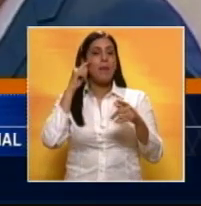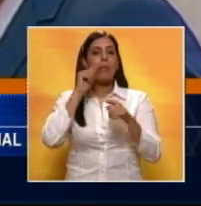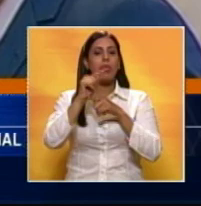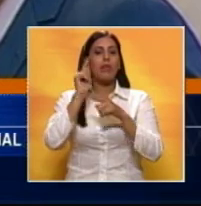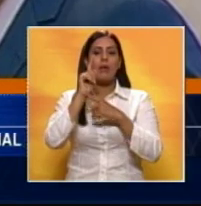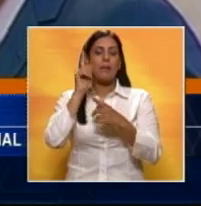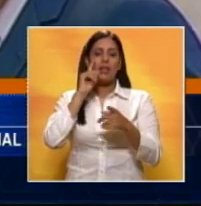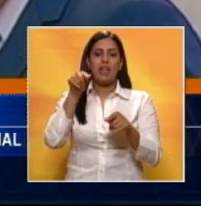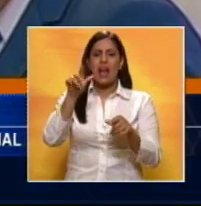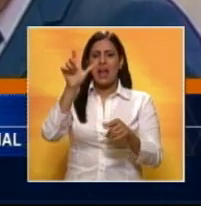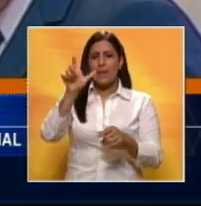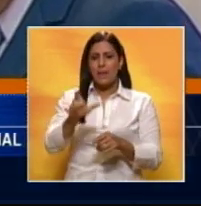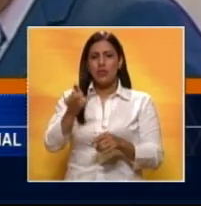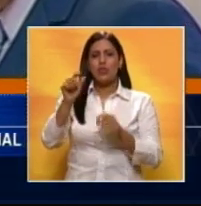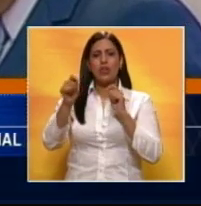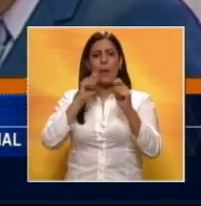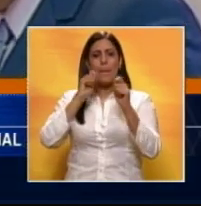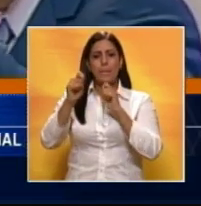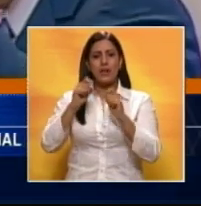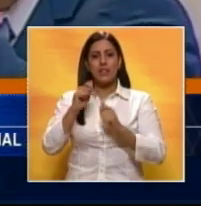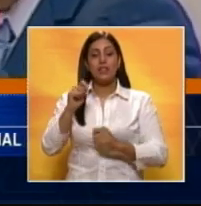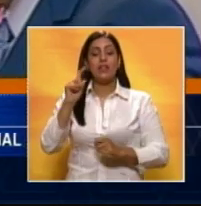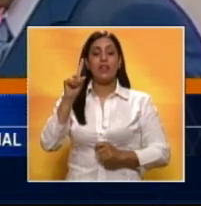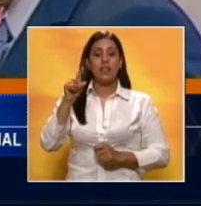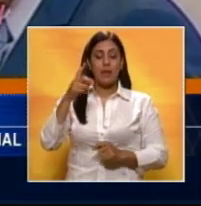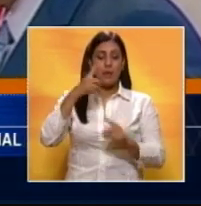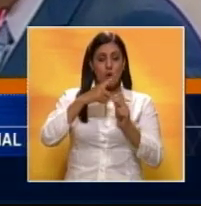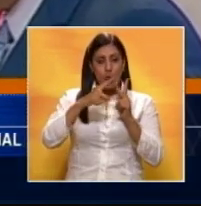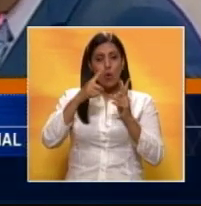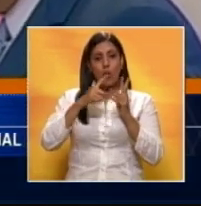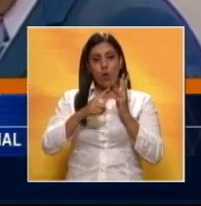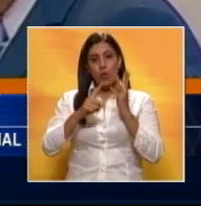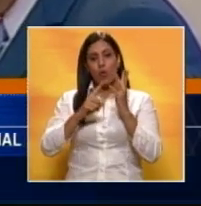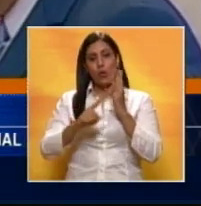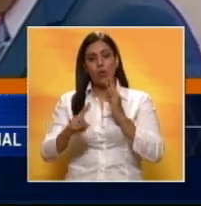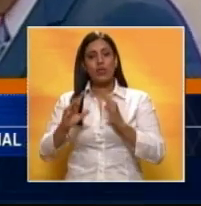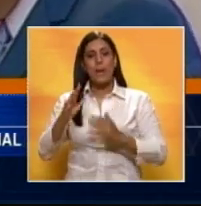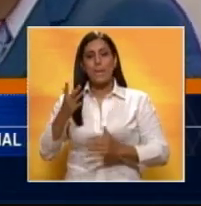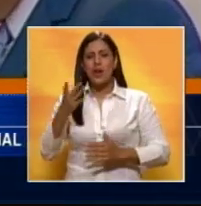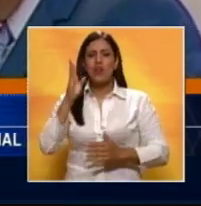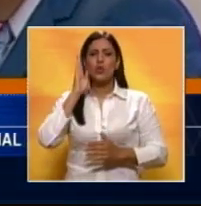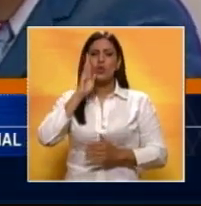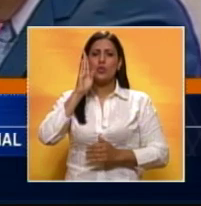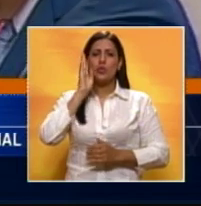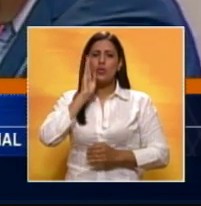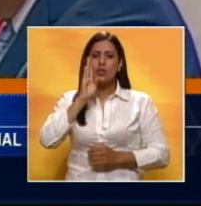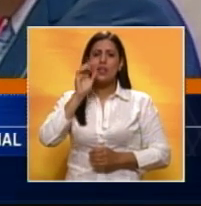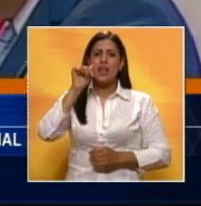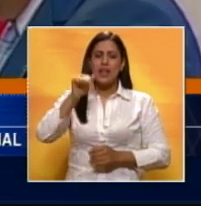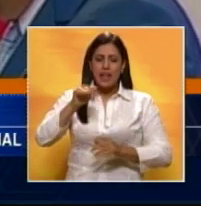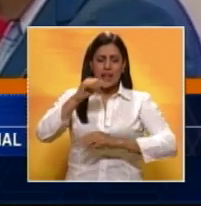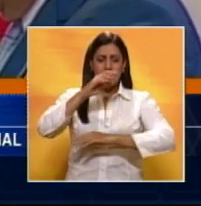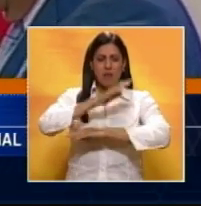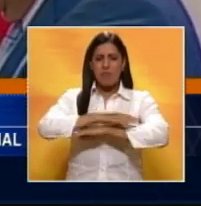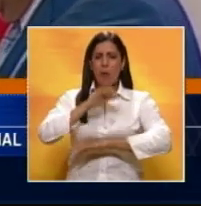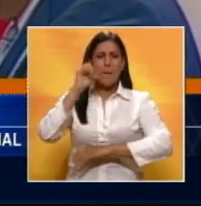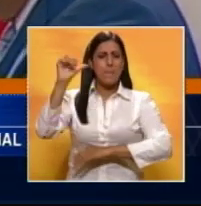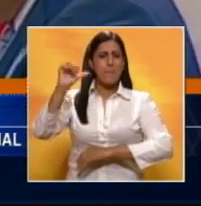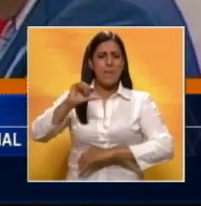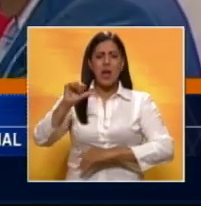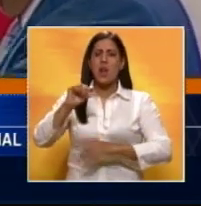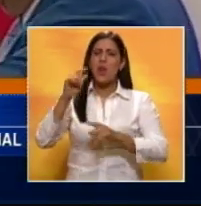mentiras que está diciendo en esa rueda de prensa, entre otras, para deslegitimar este acto,